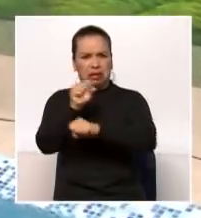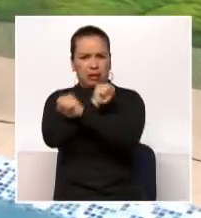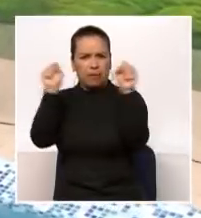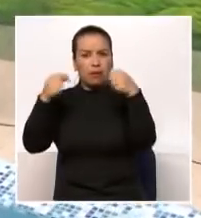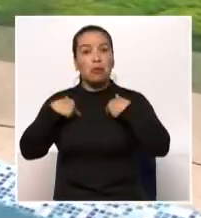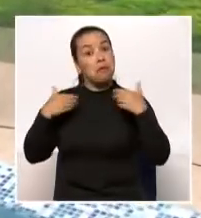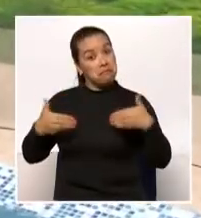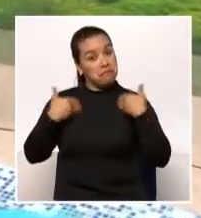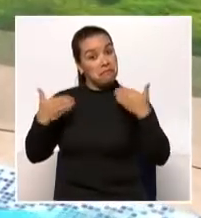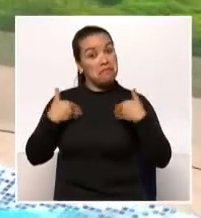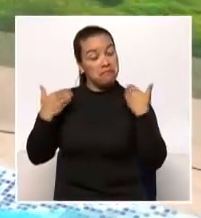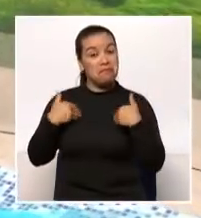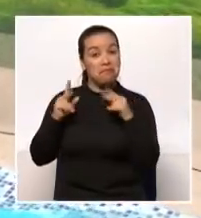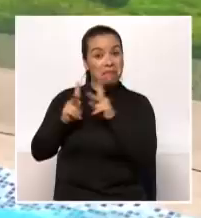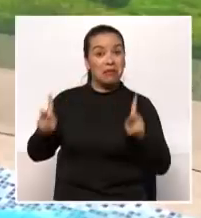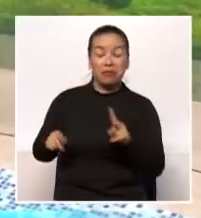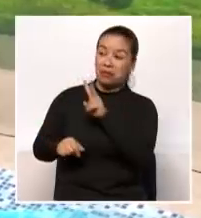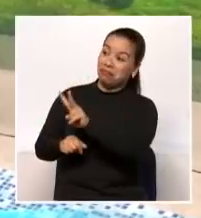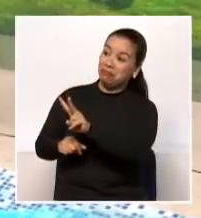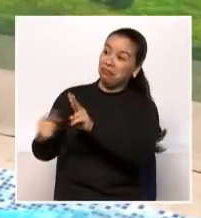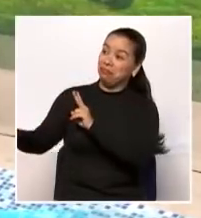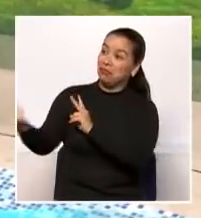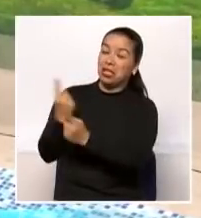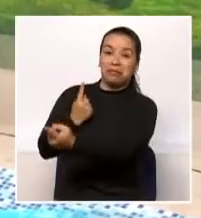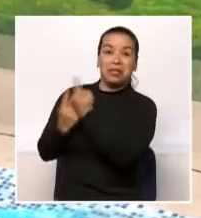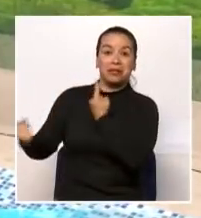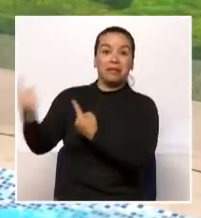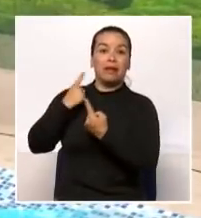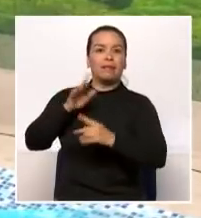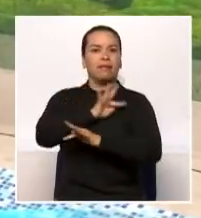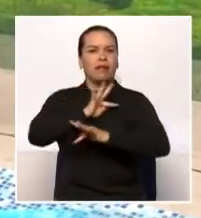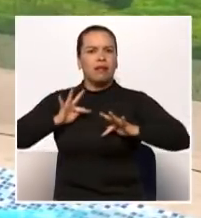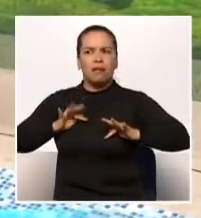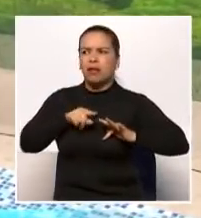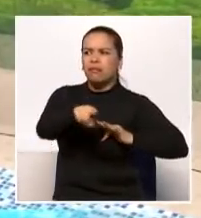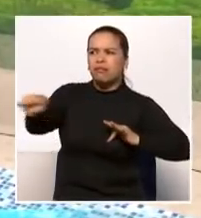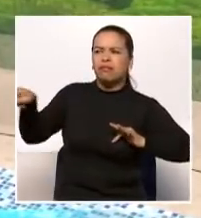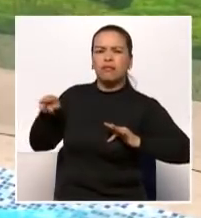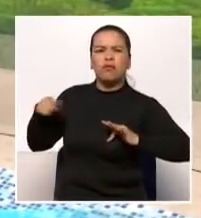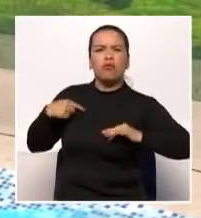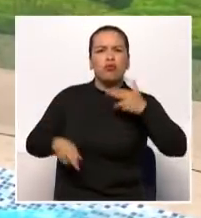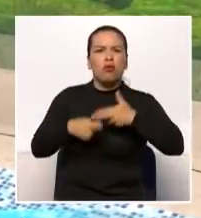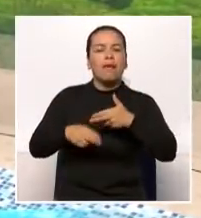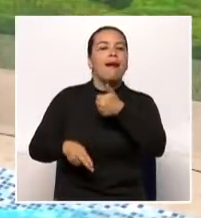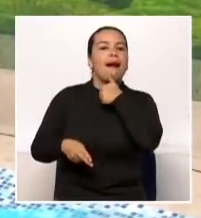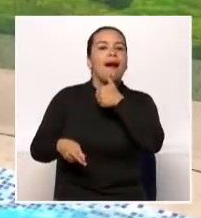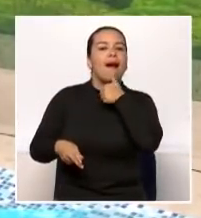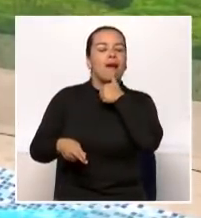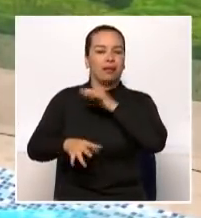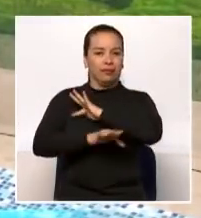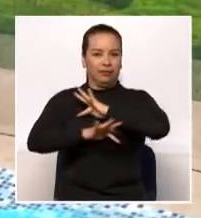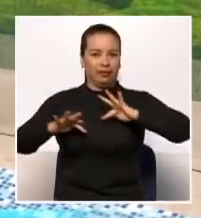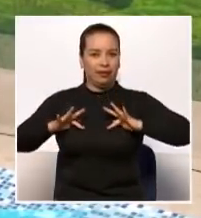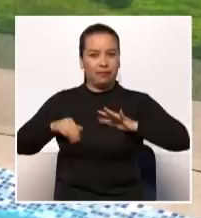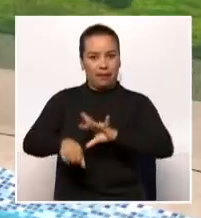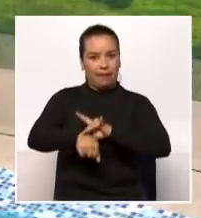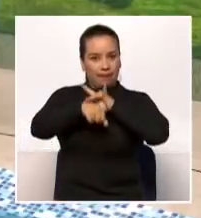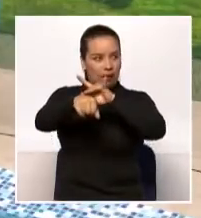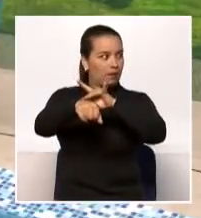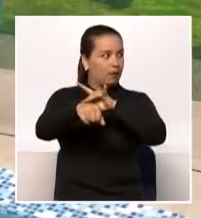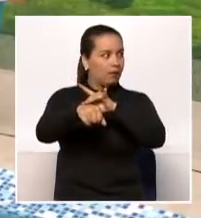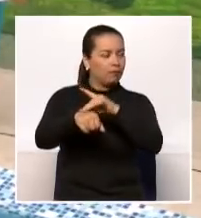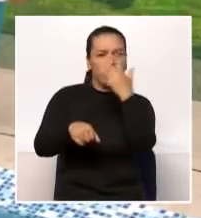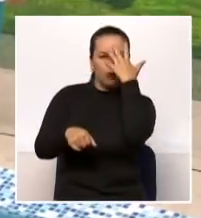de alegría ver personas haciendo terapias que llamamos nosotros hidroterapia médica, porque